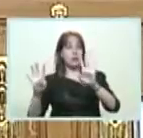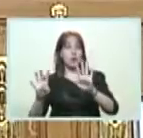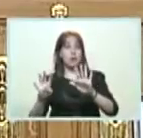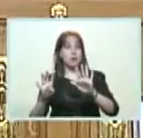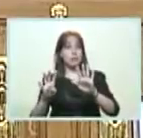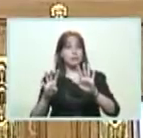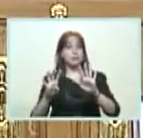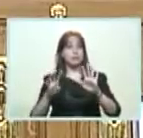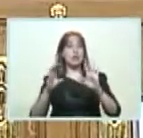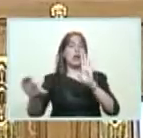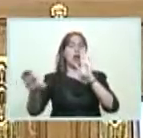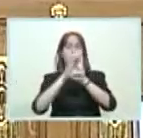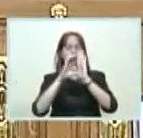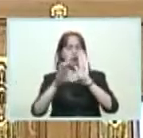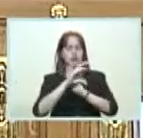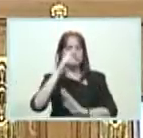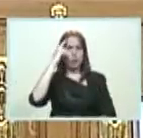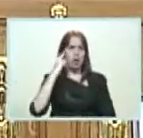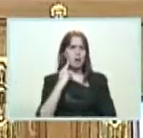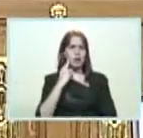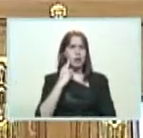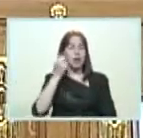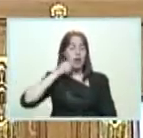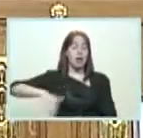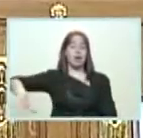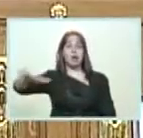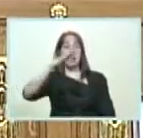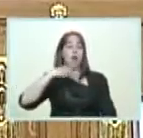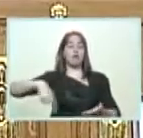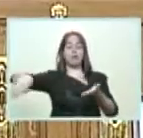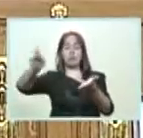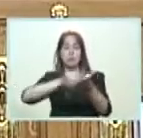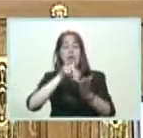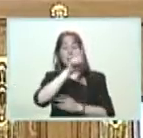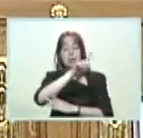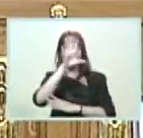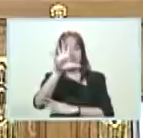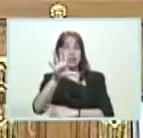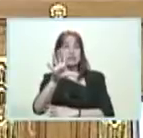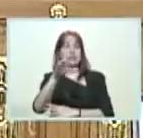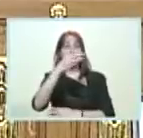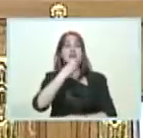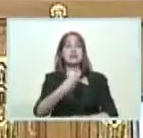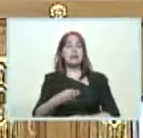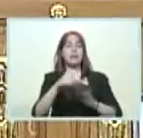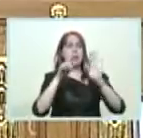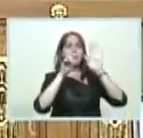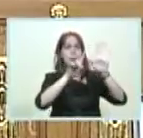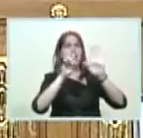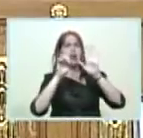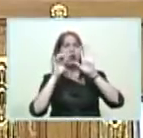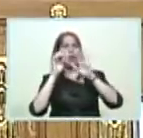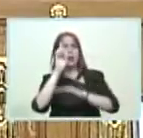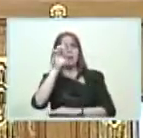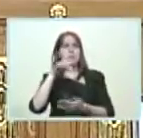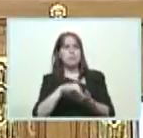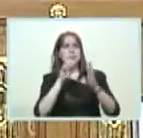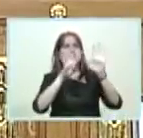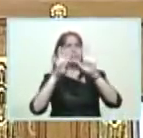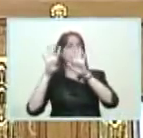1999 y de la constitución bolivariana que el pueblo refrendó el 15 de diciembre de 1999, todos se han